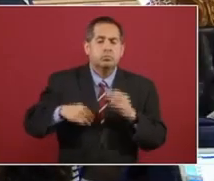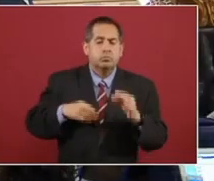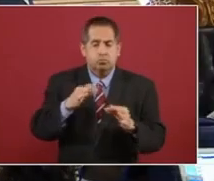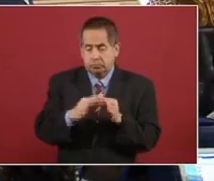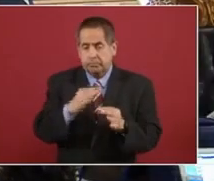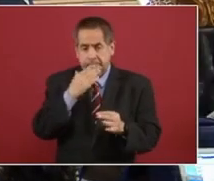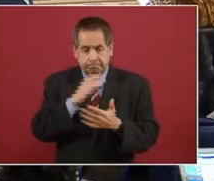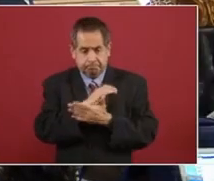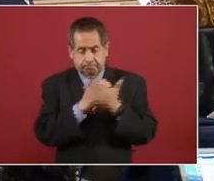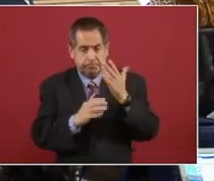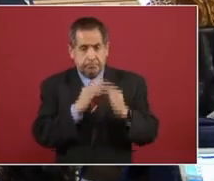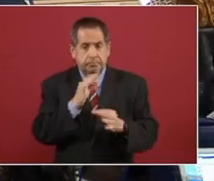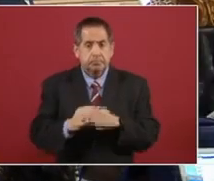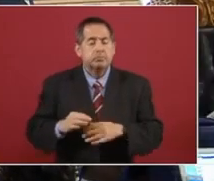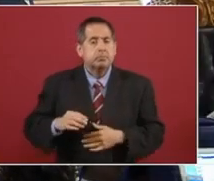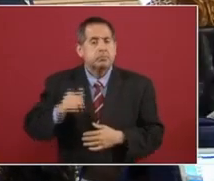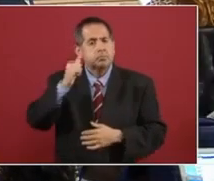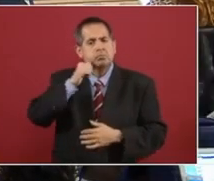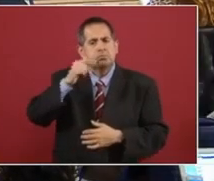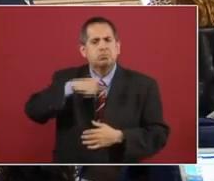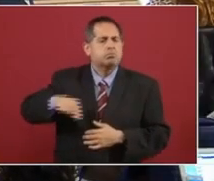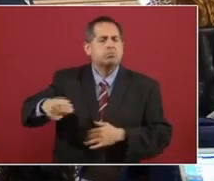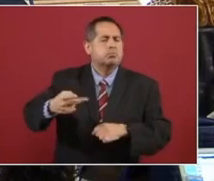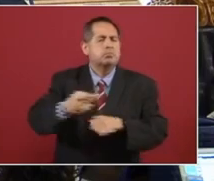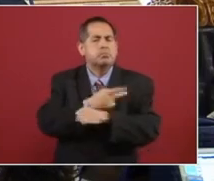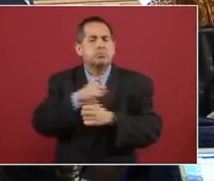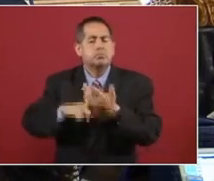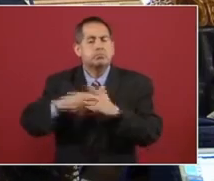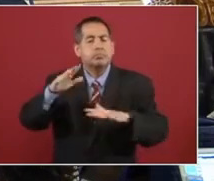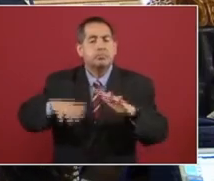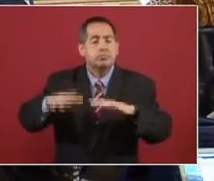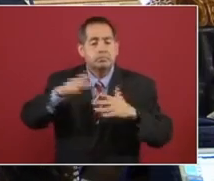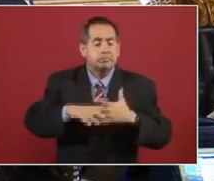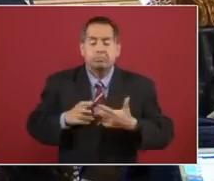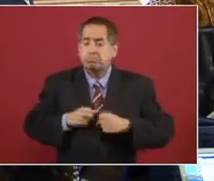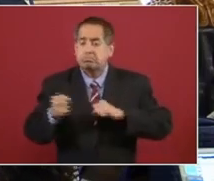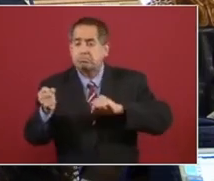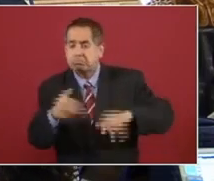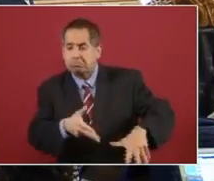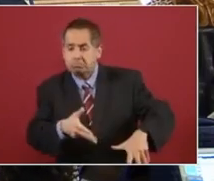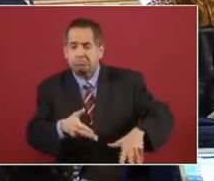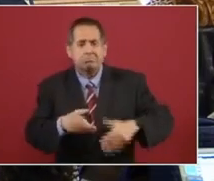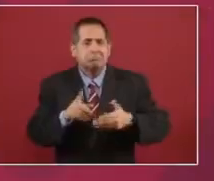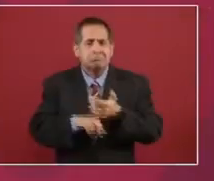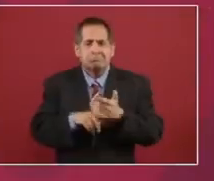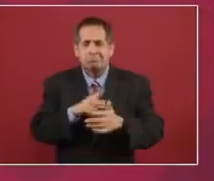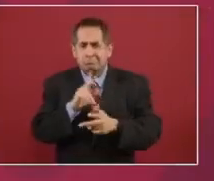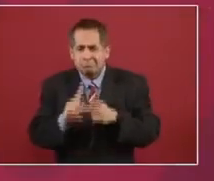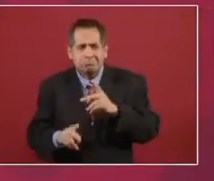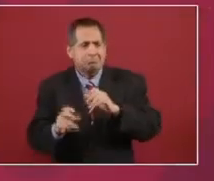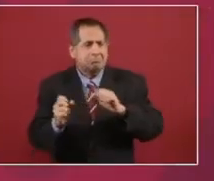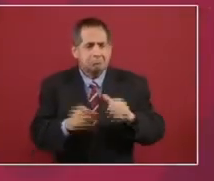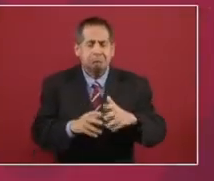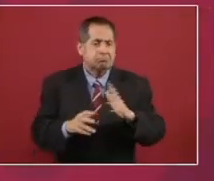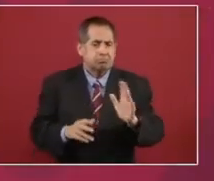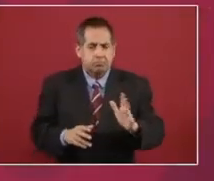de contratos, porque lo que suele pasar es que dejan las obras a medias, a la